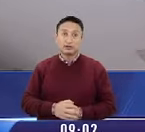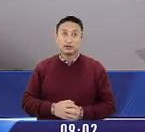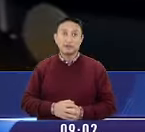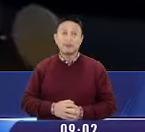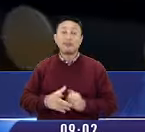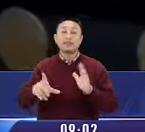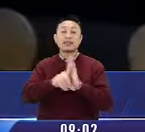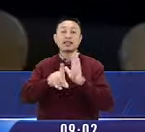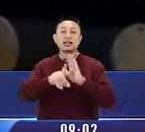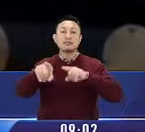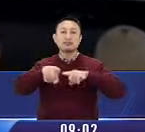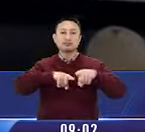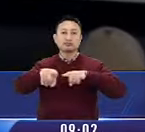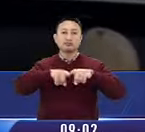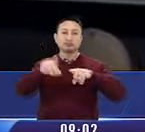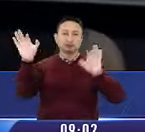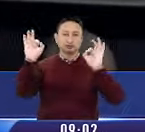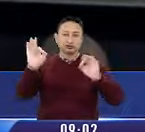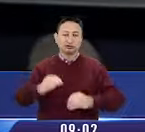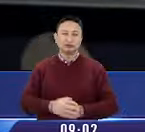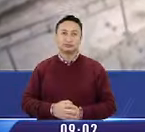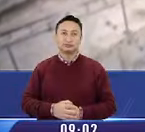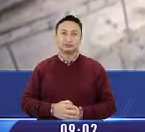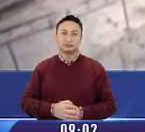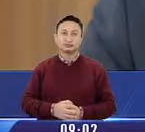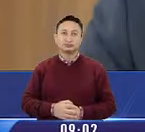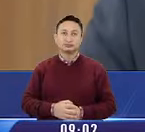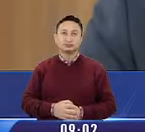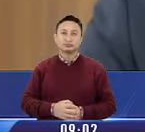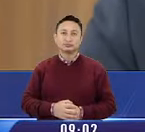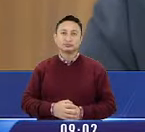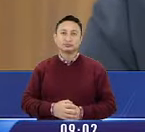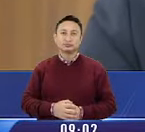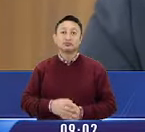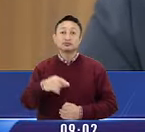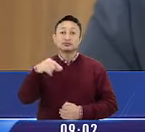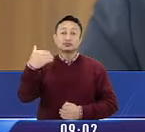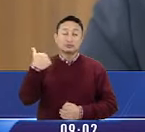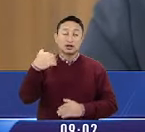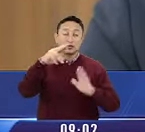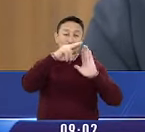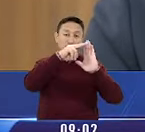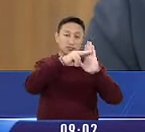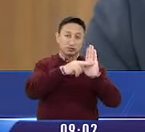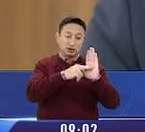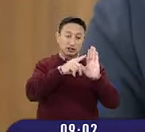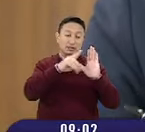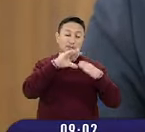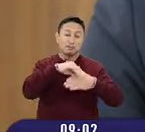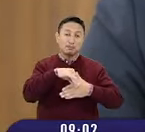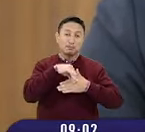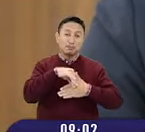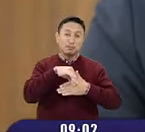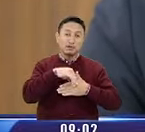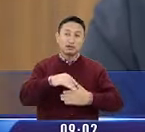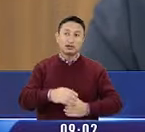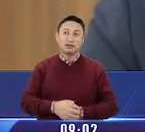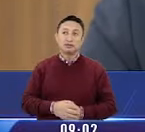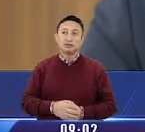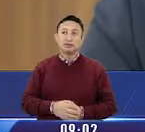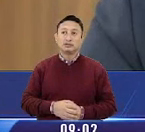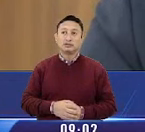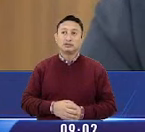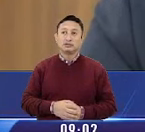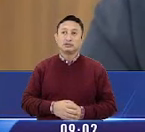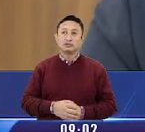de Competitividad Energética lo faculta. Hay un reglamento que está pendiente de la Agencia de Regulación y